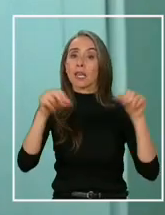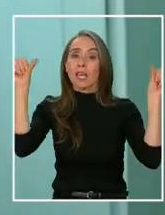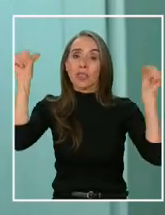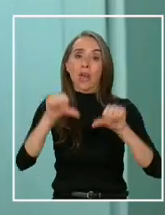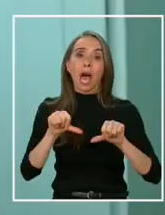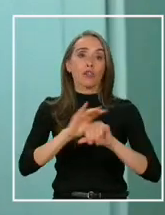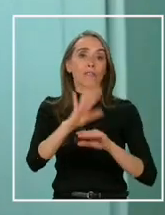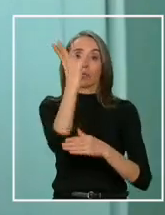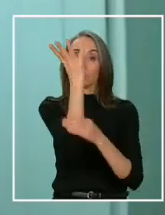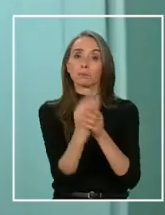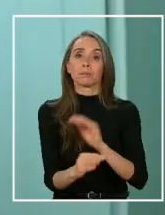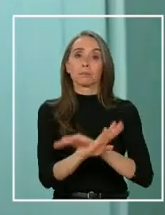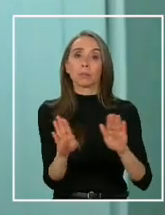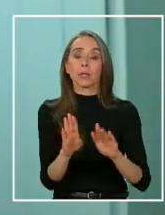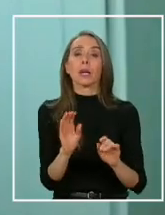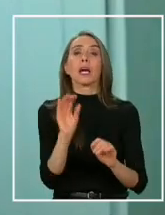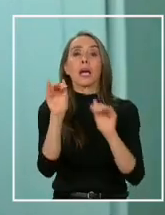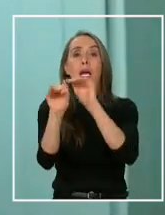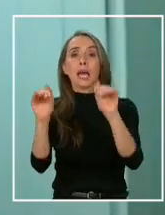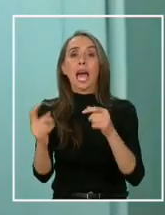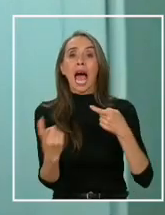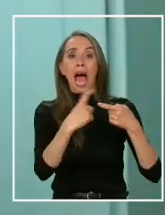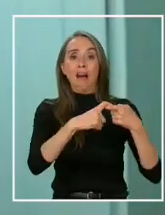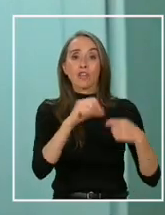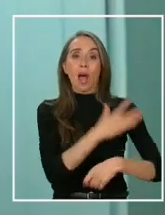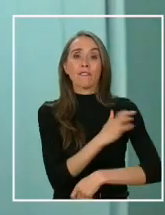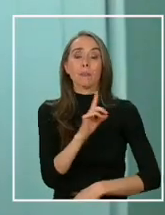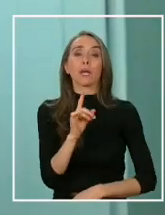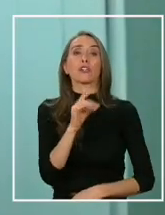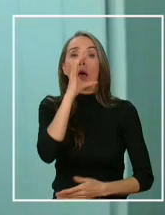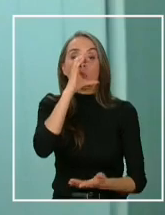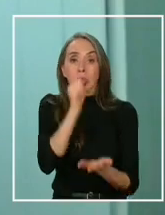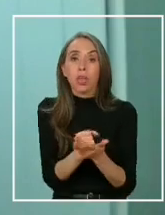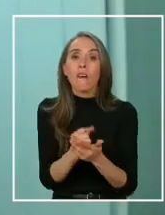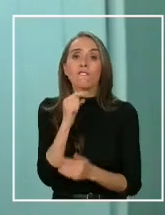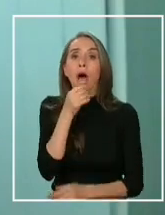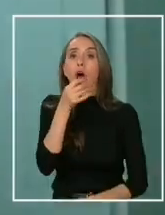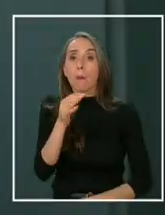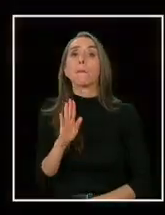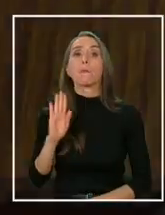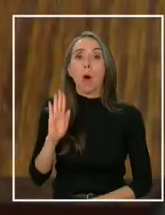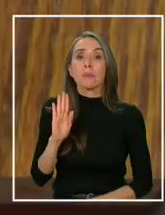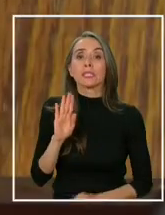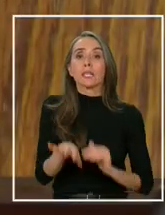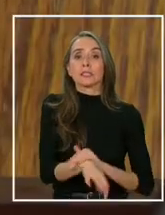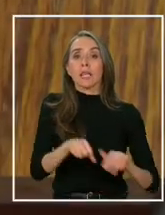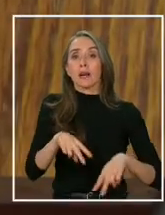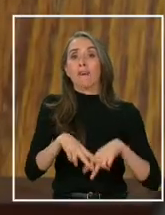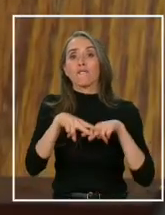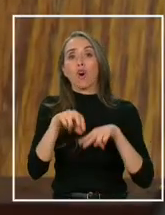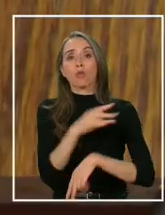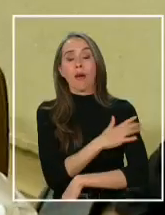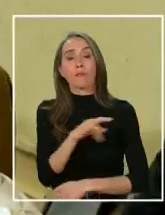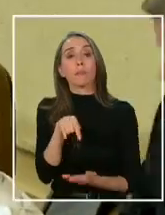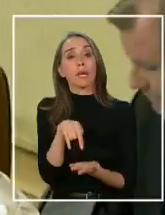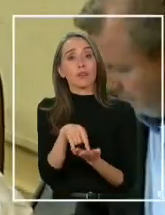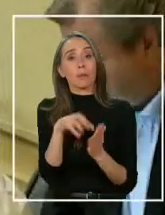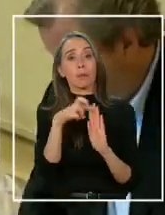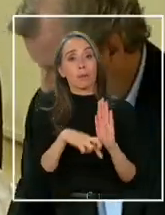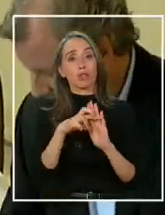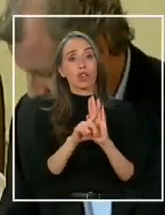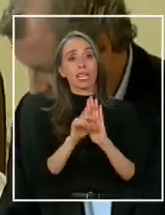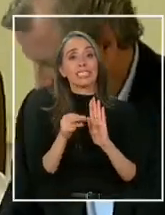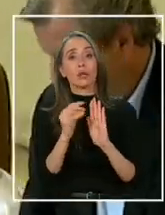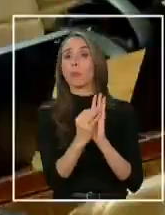terminal. Hacemos un llamado a los afiliados a no caer en las falsas promesas de retiros de fondos. En el Congreso, porque la agenda de seguridad